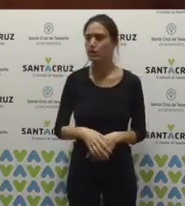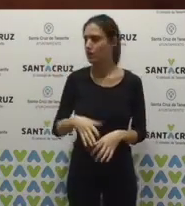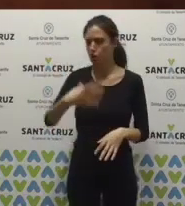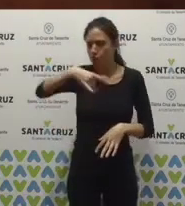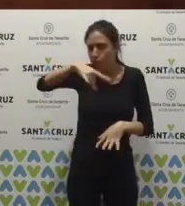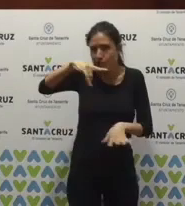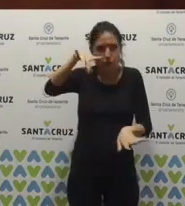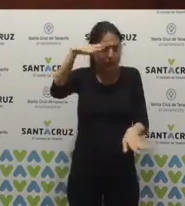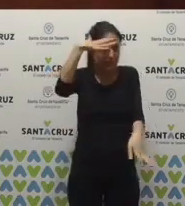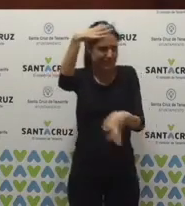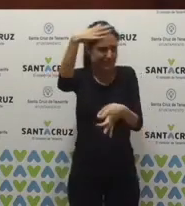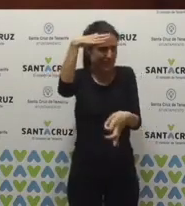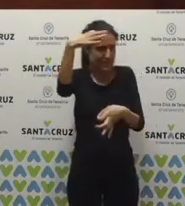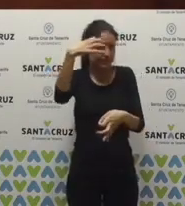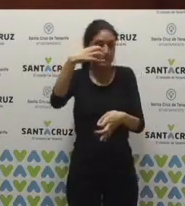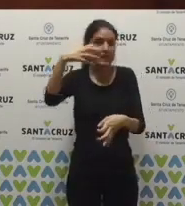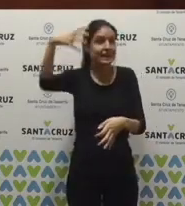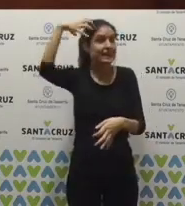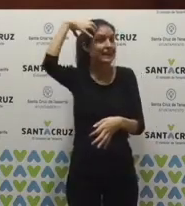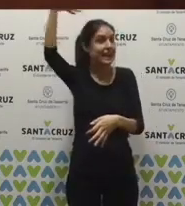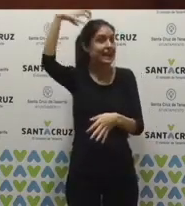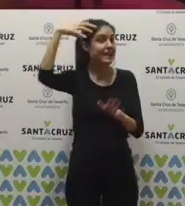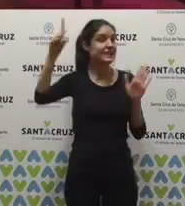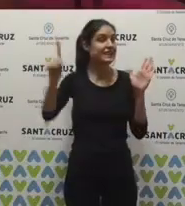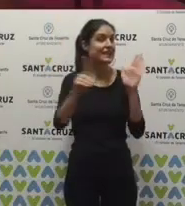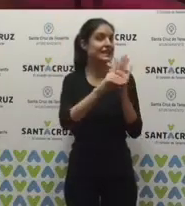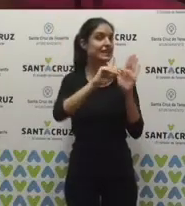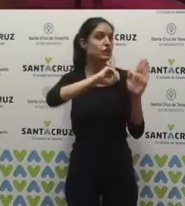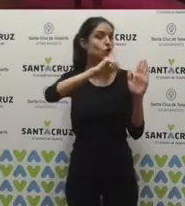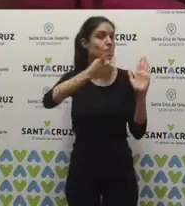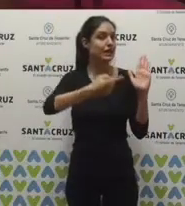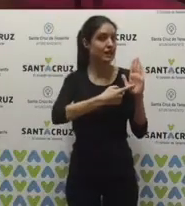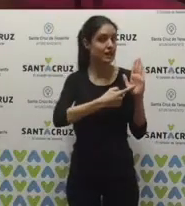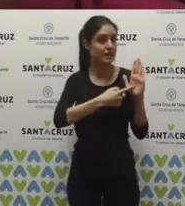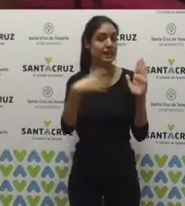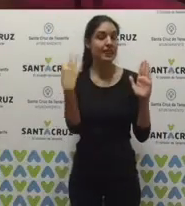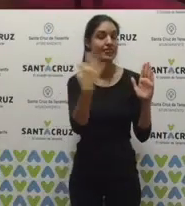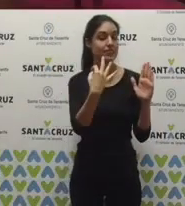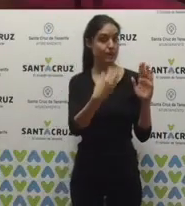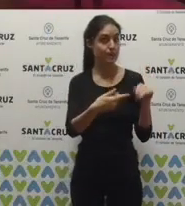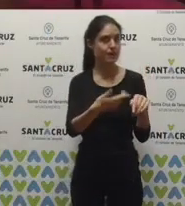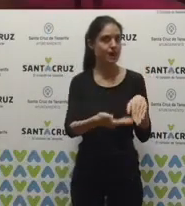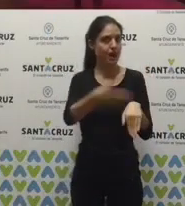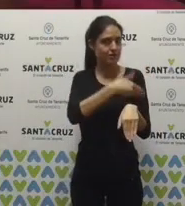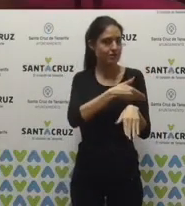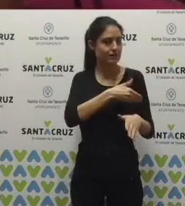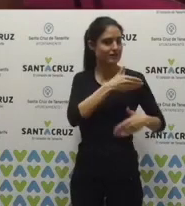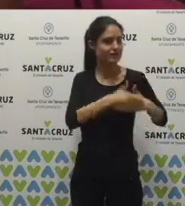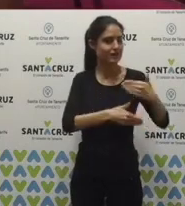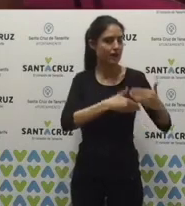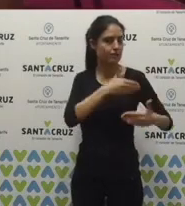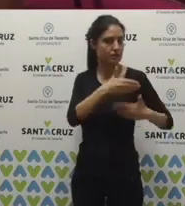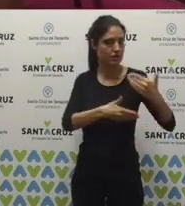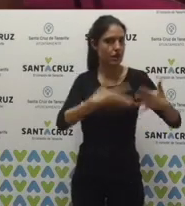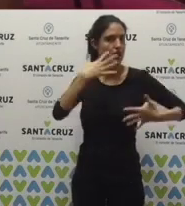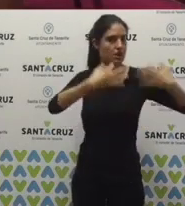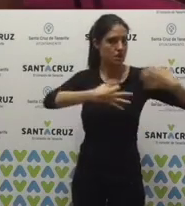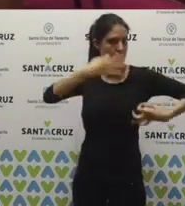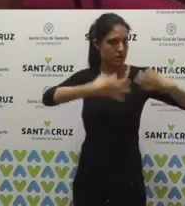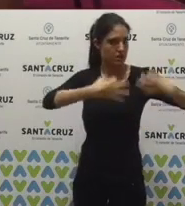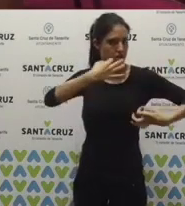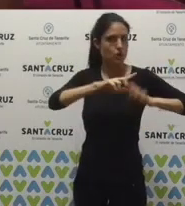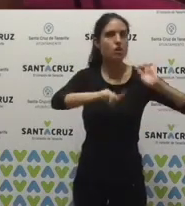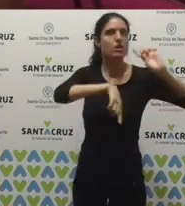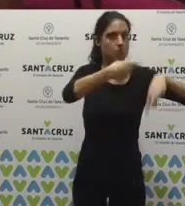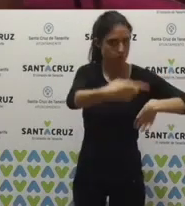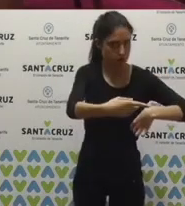el real decreto-ley fue luego tiene que tener un trámite legislativo y el congreso